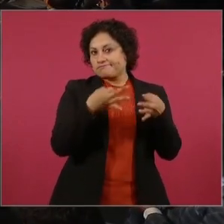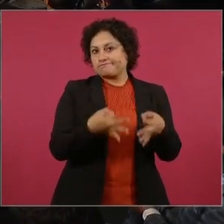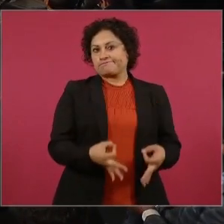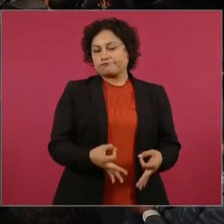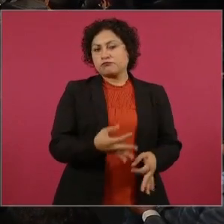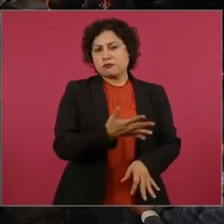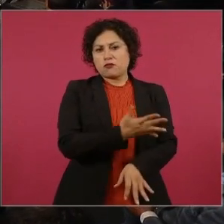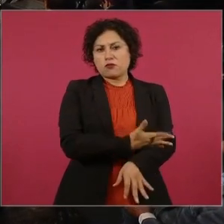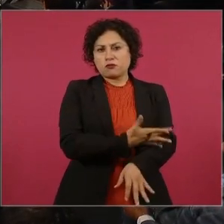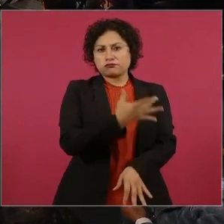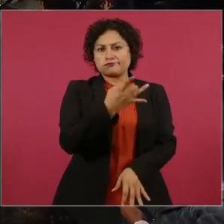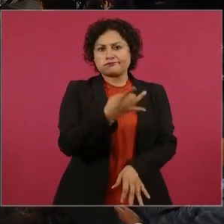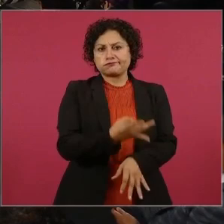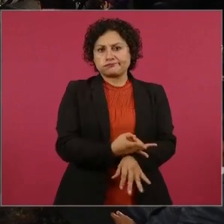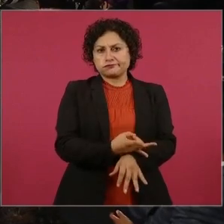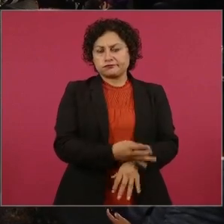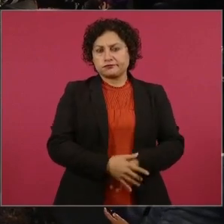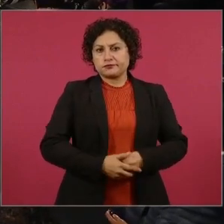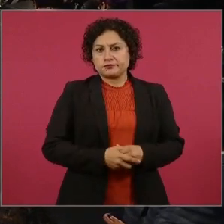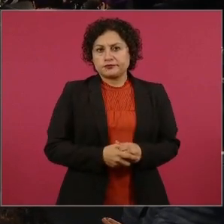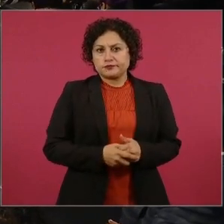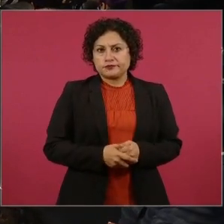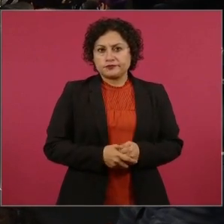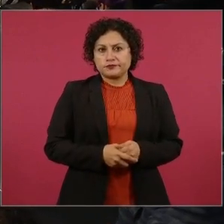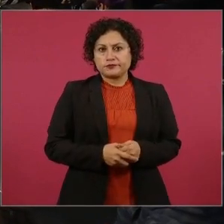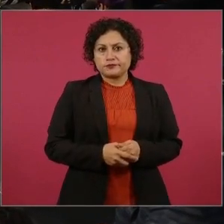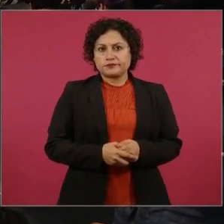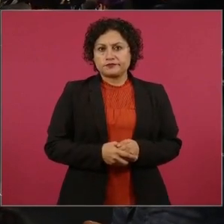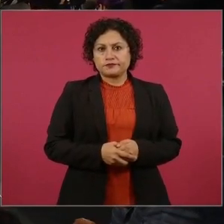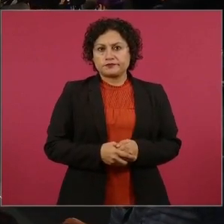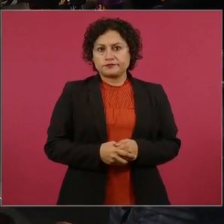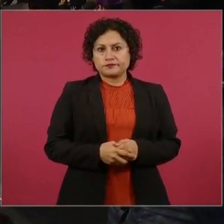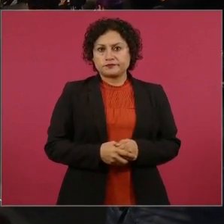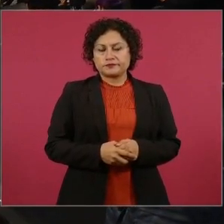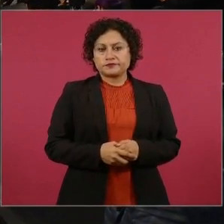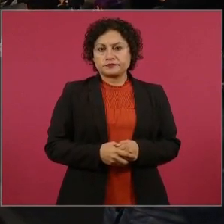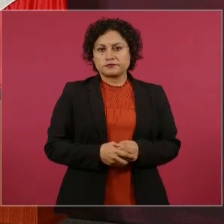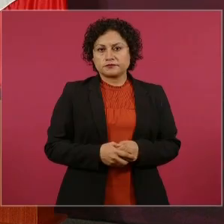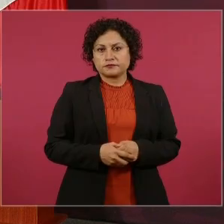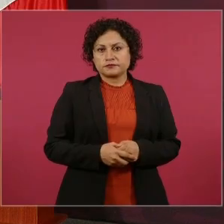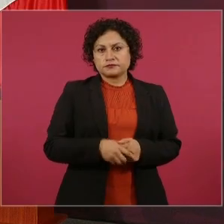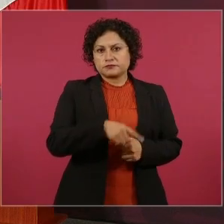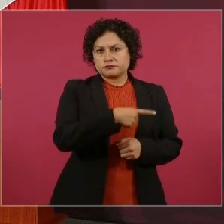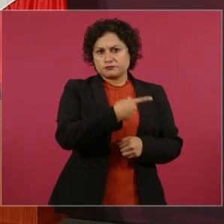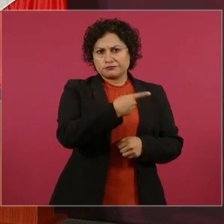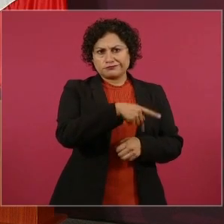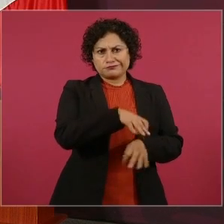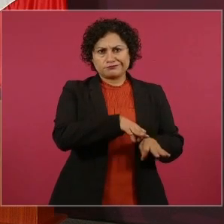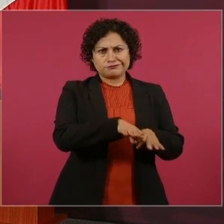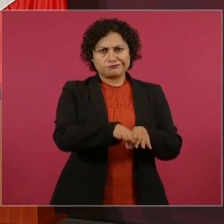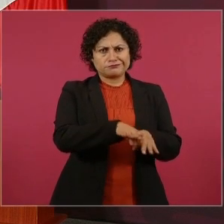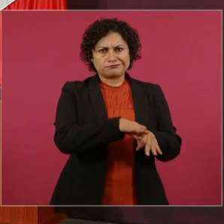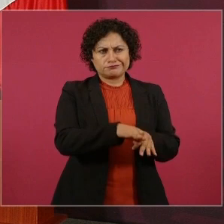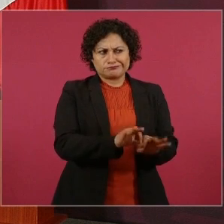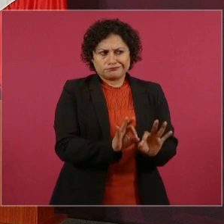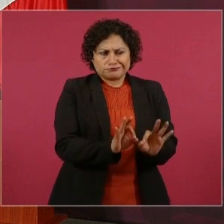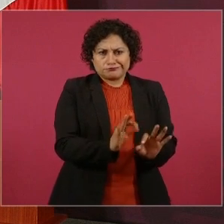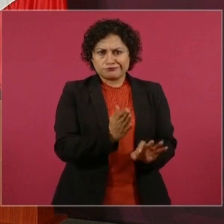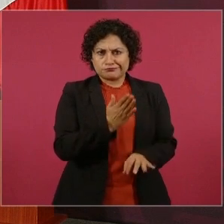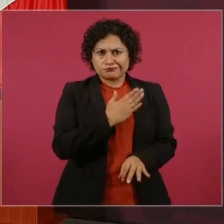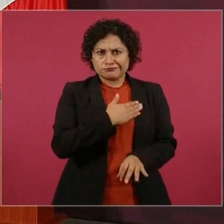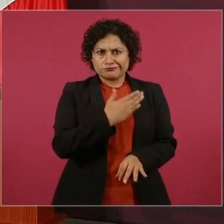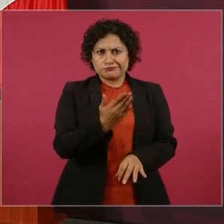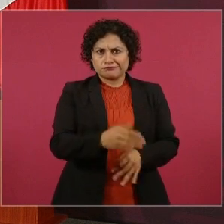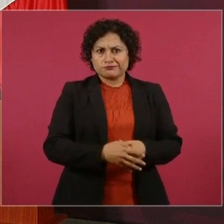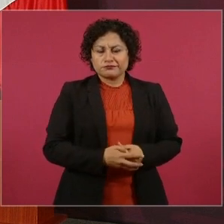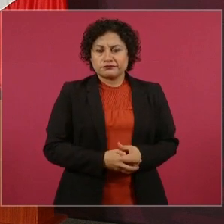honesto una gente de bien y